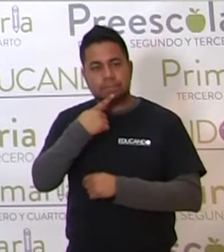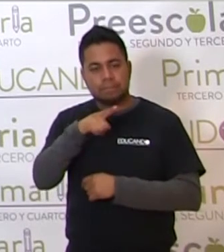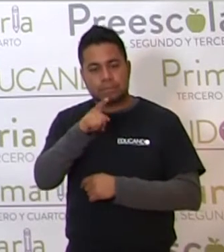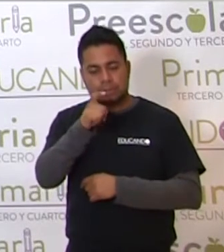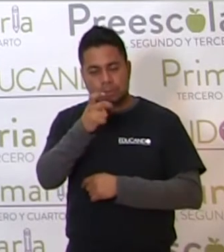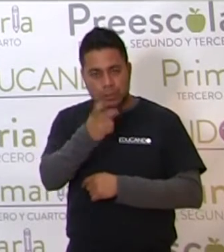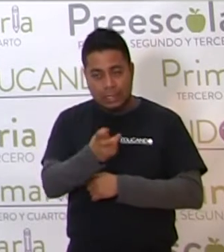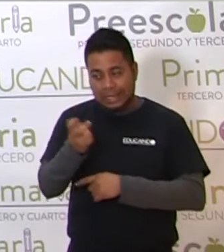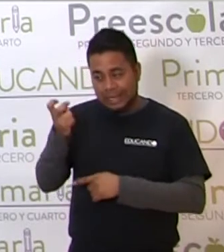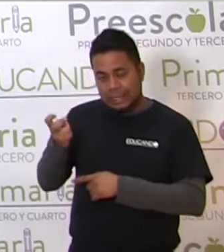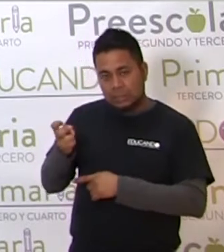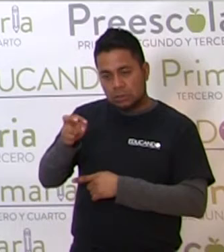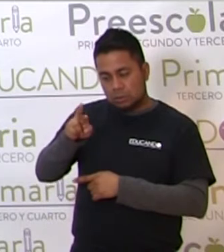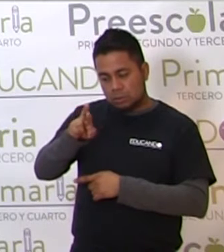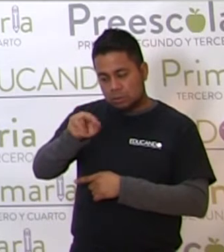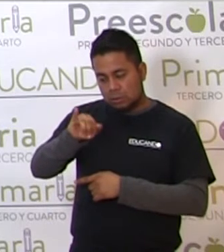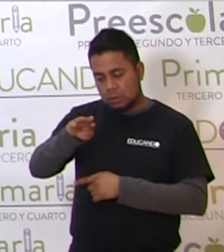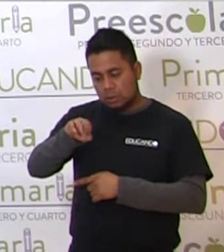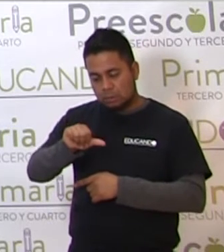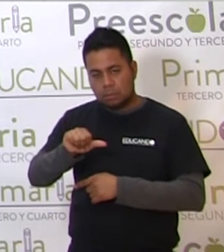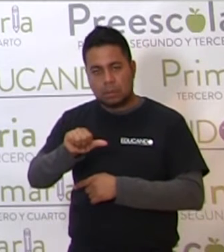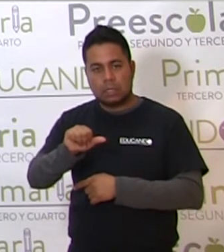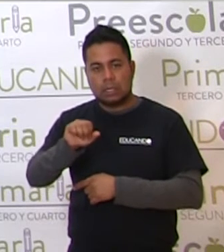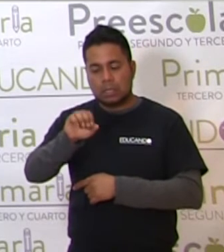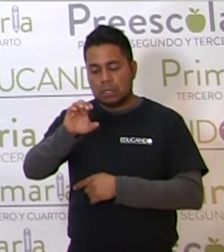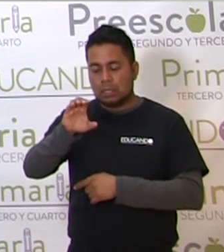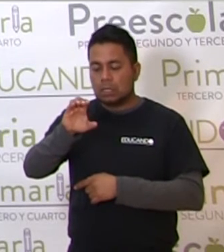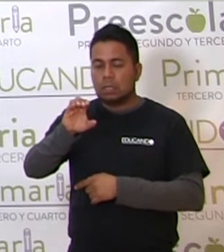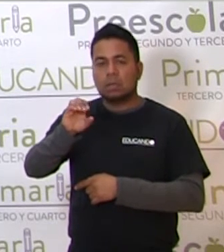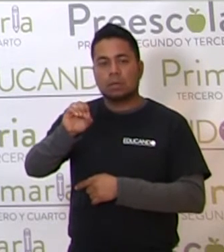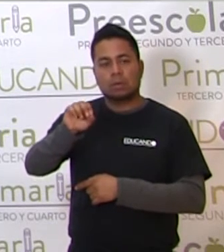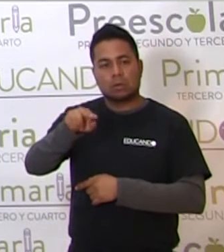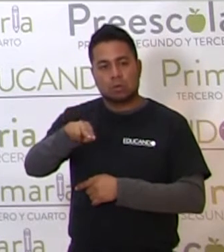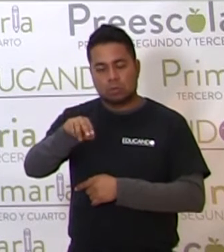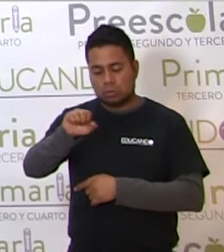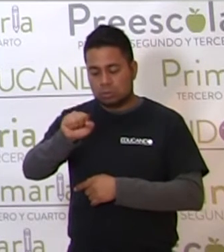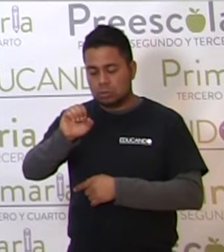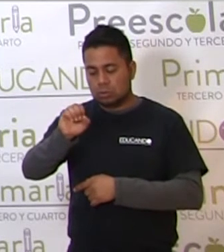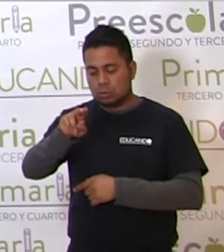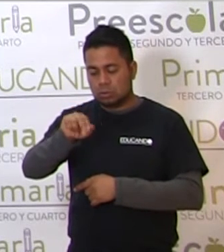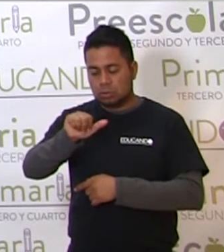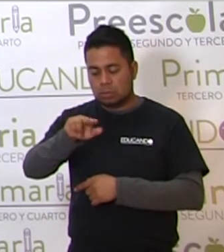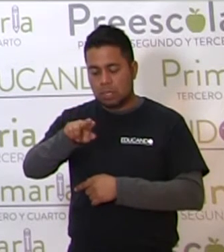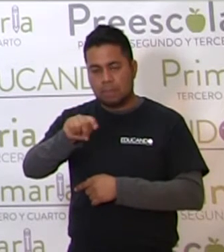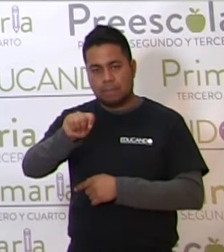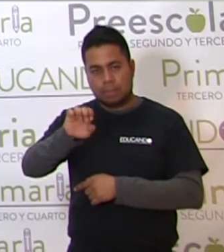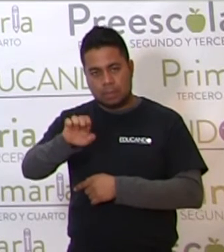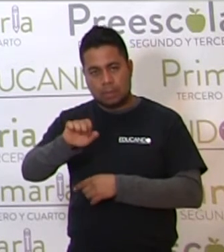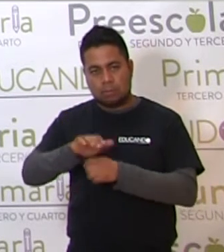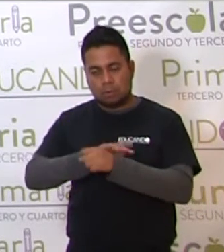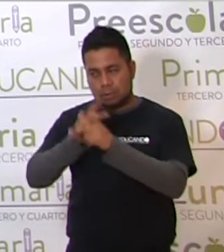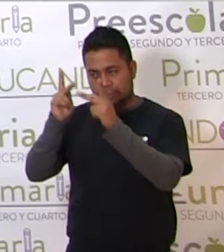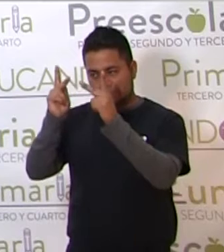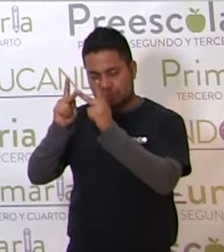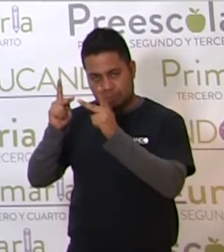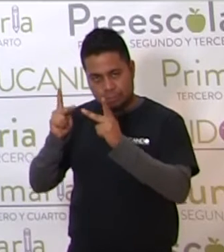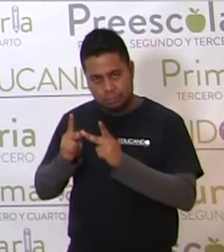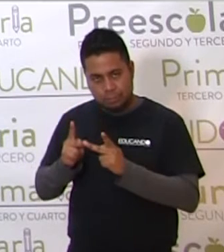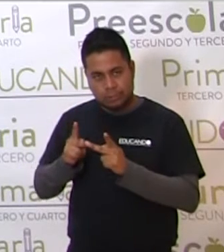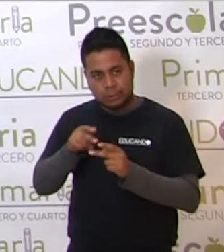es una rima consonante porque las rimas consonantes coinciden